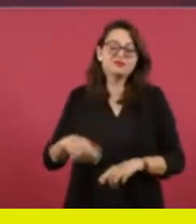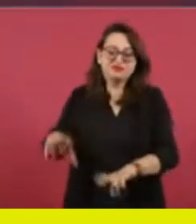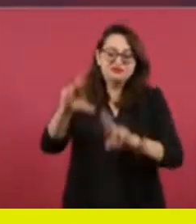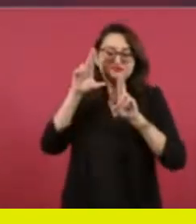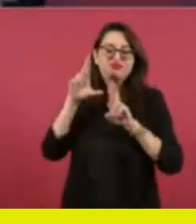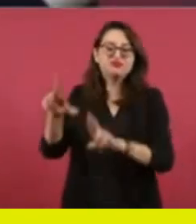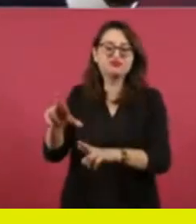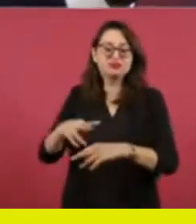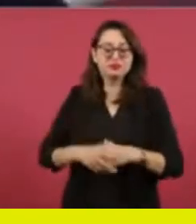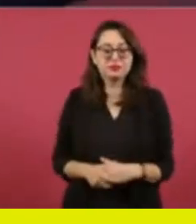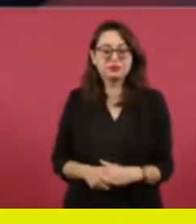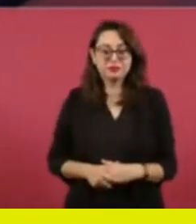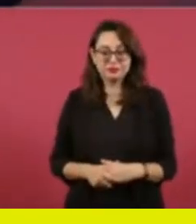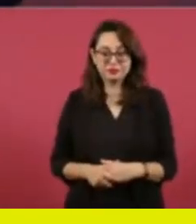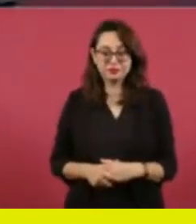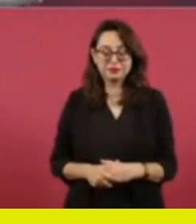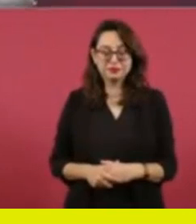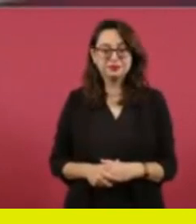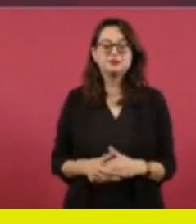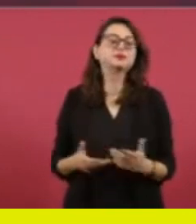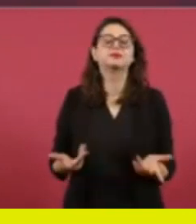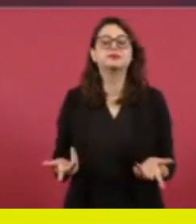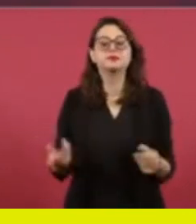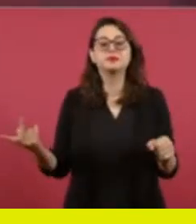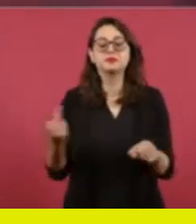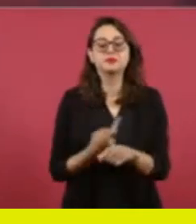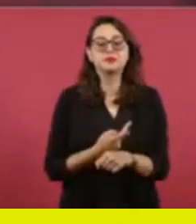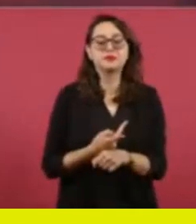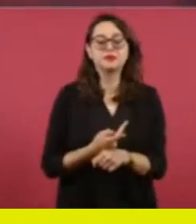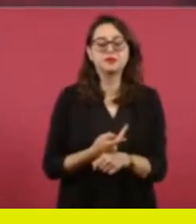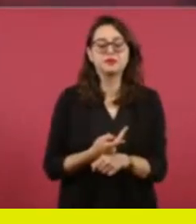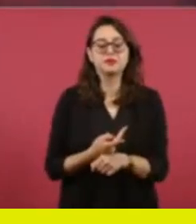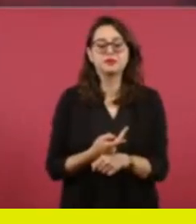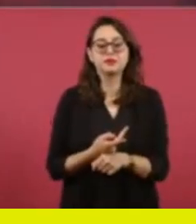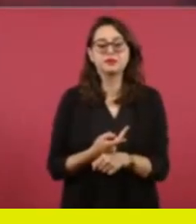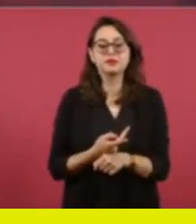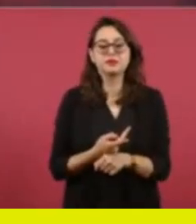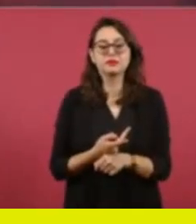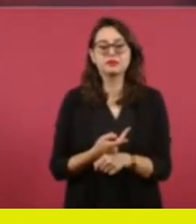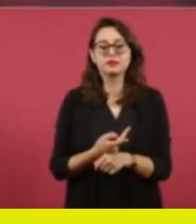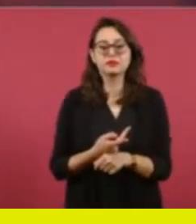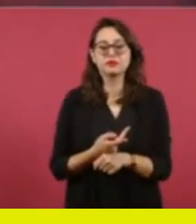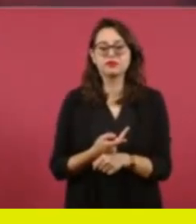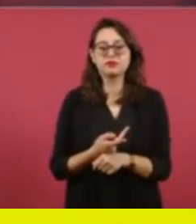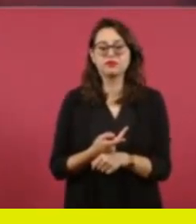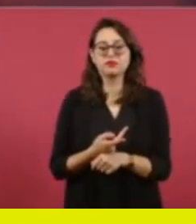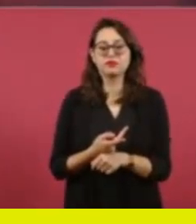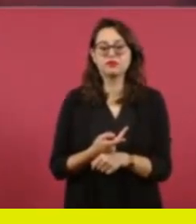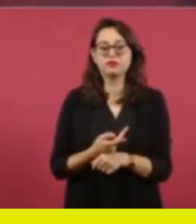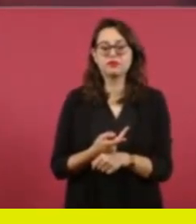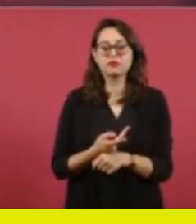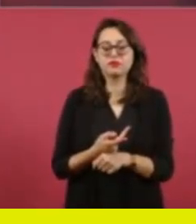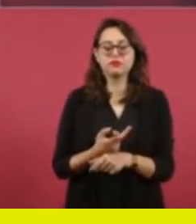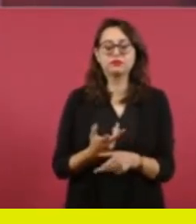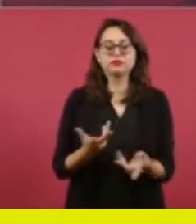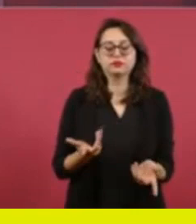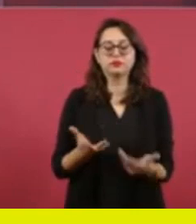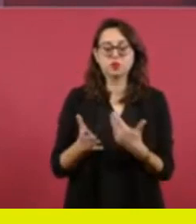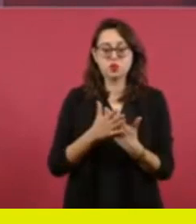Entonces, pero también les quería comentar eso, ¿no? De que van a estar los del Grupo